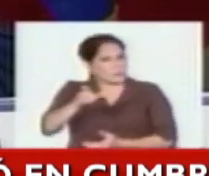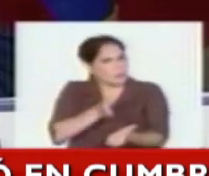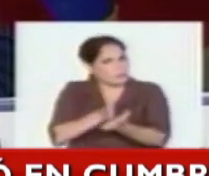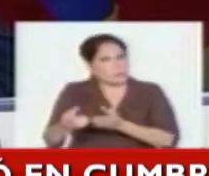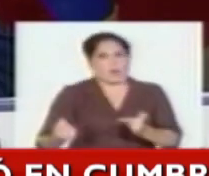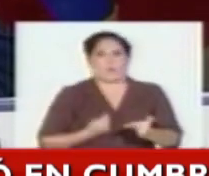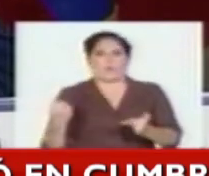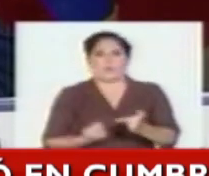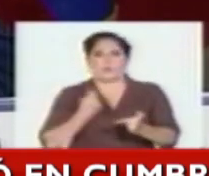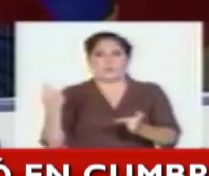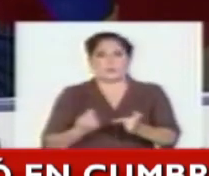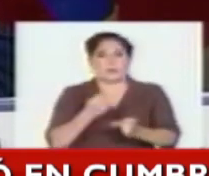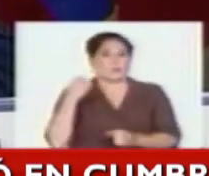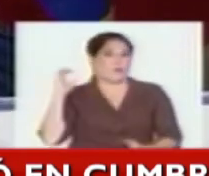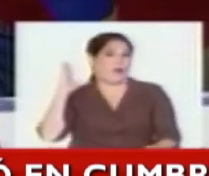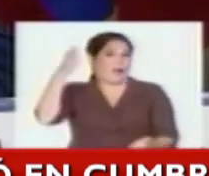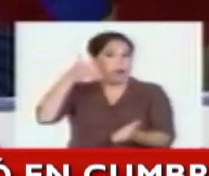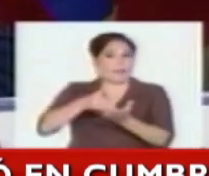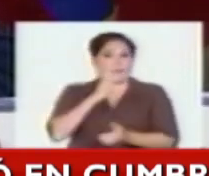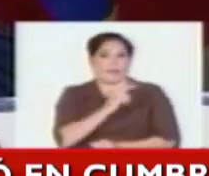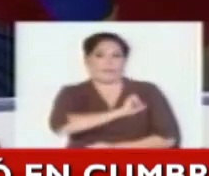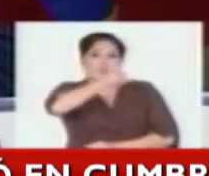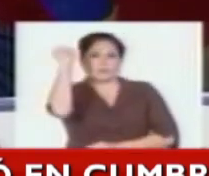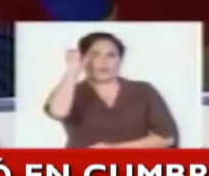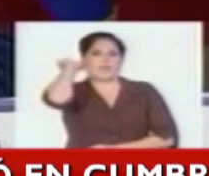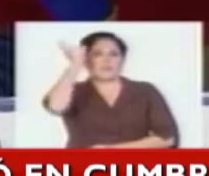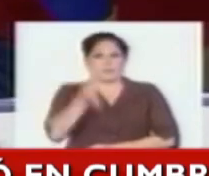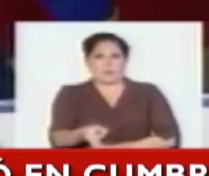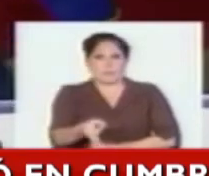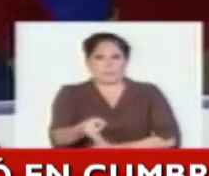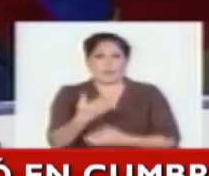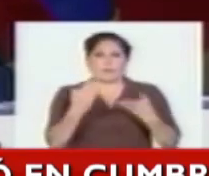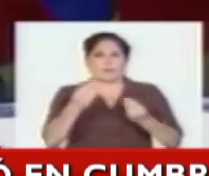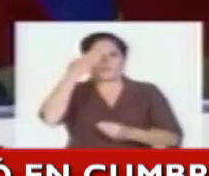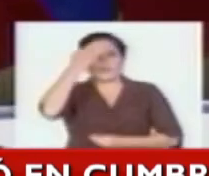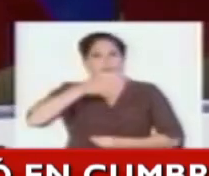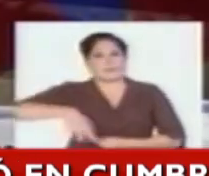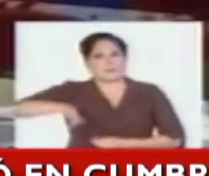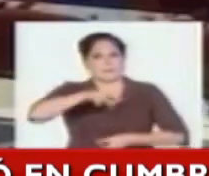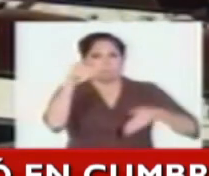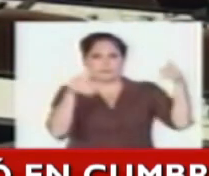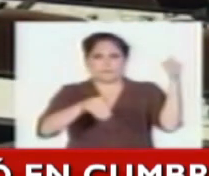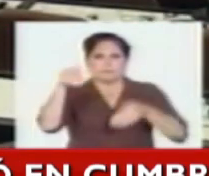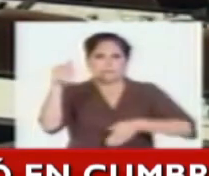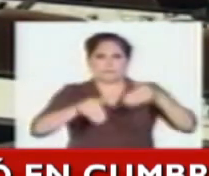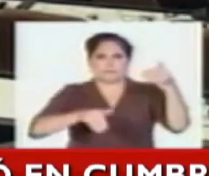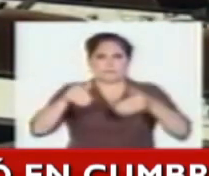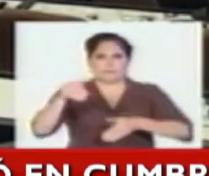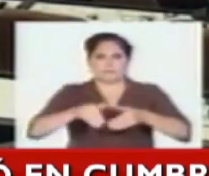luchando hasta la victoria siempre Muchas gracias a todos